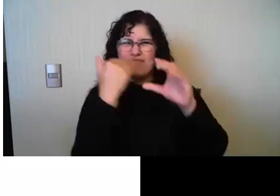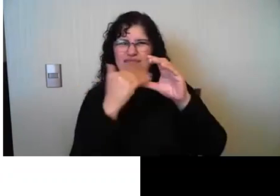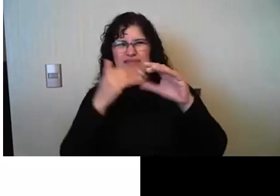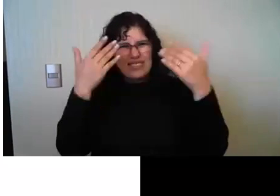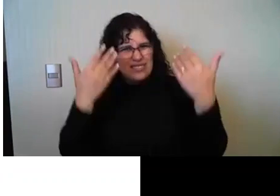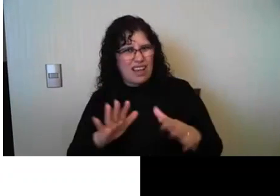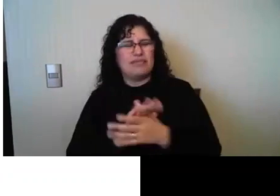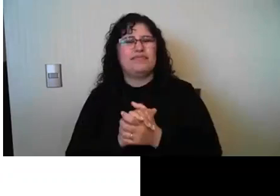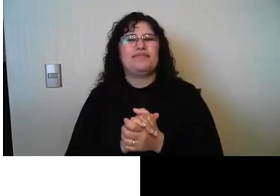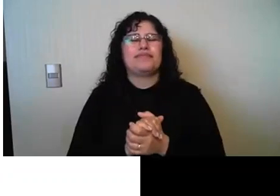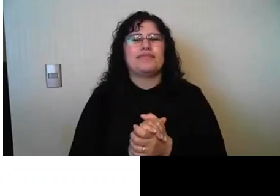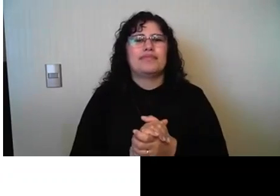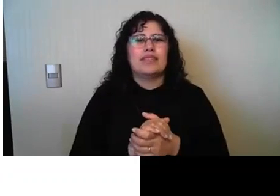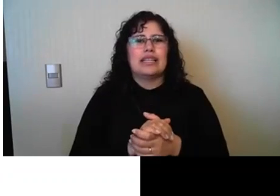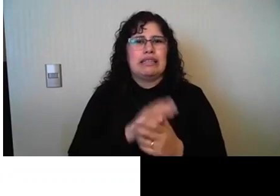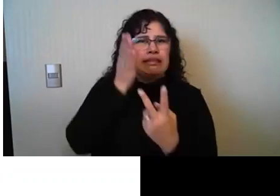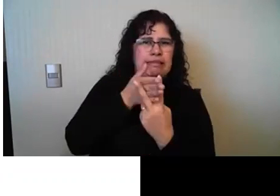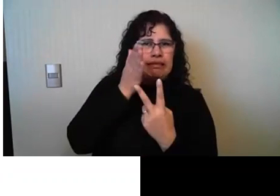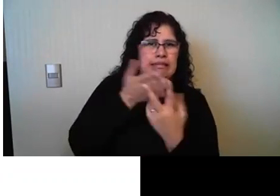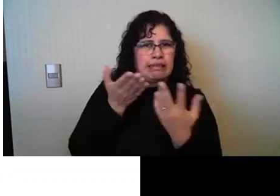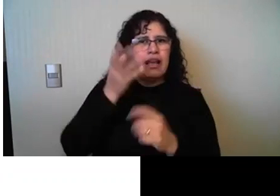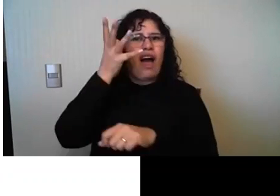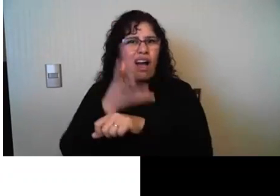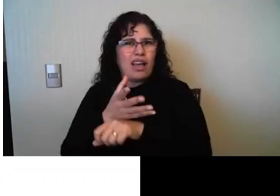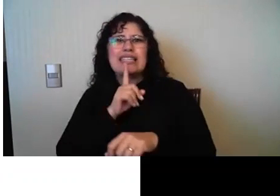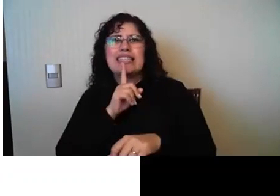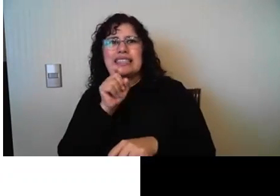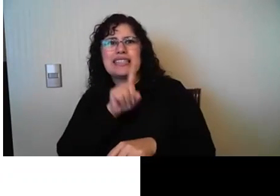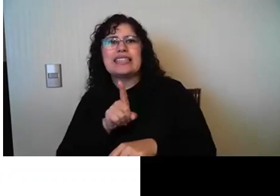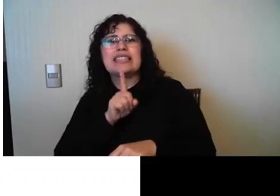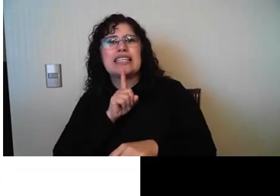Y entre medio de ellos hay un test corto, que es el número